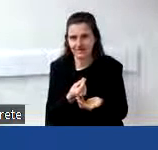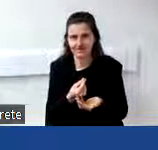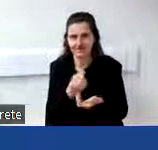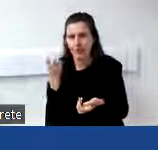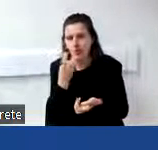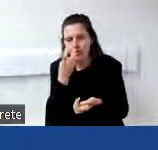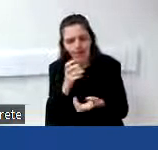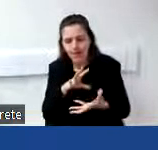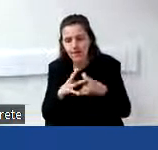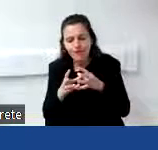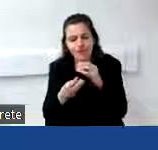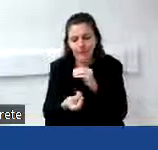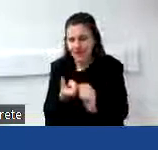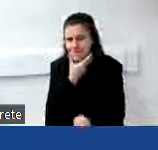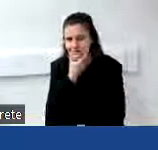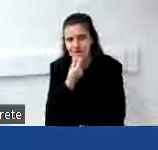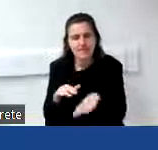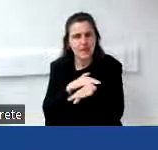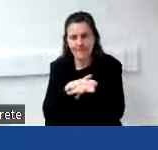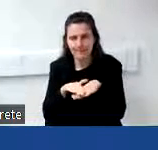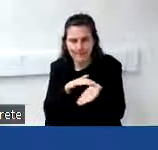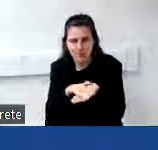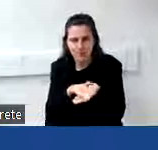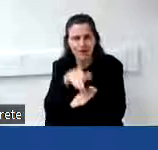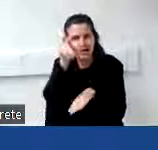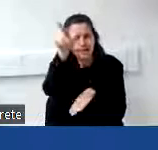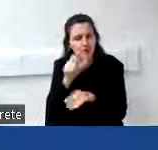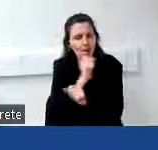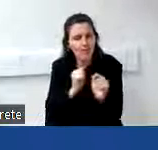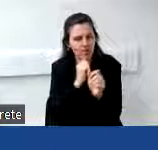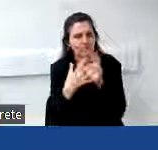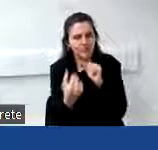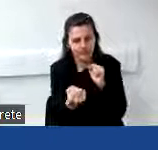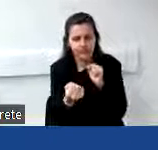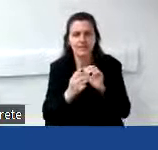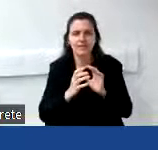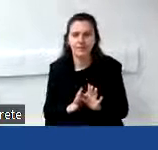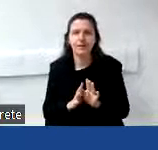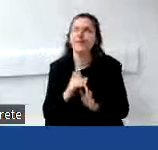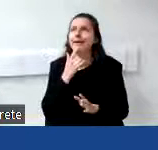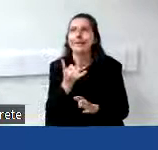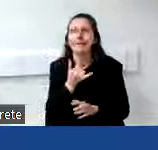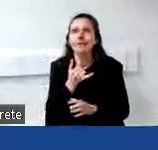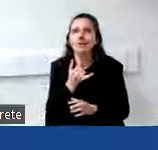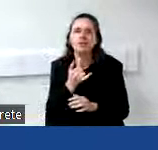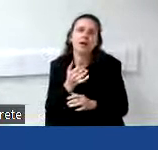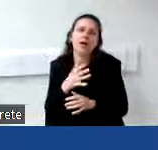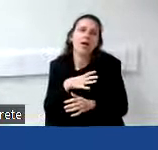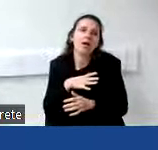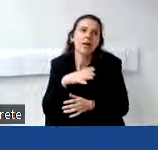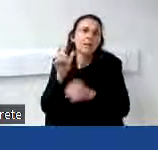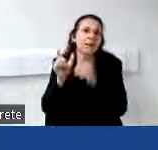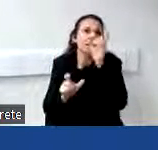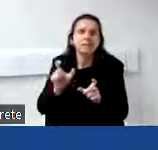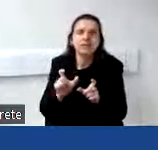bueno, en el caso de que haya personas con discapacidad, por ejemplo, con discapacidad visual, bueno,